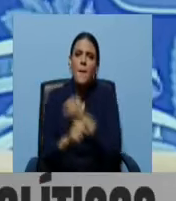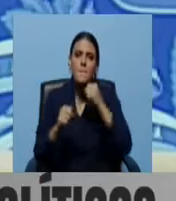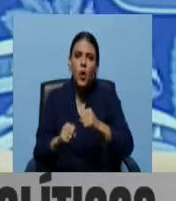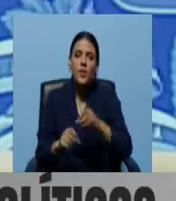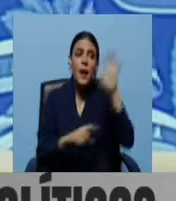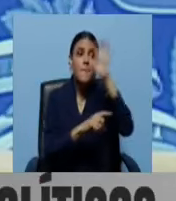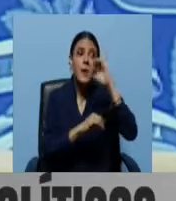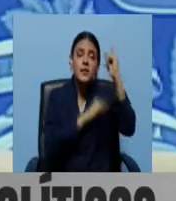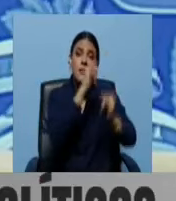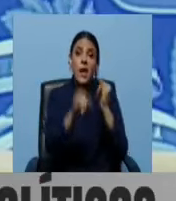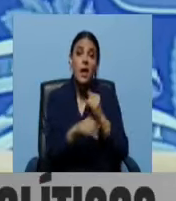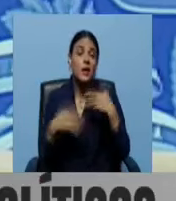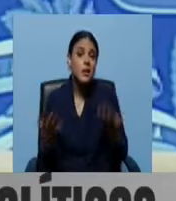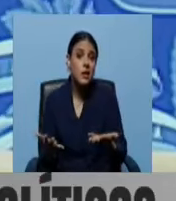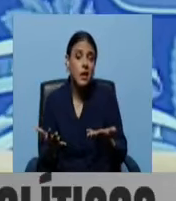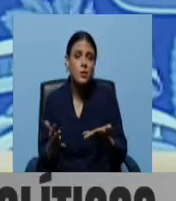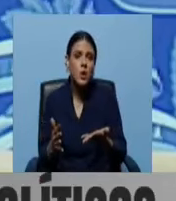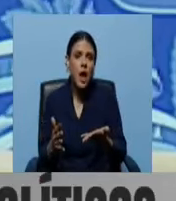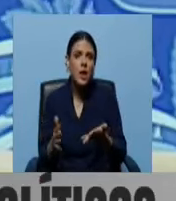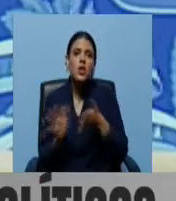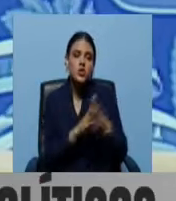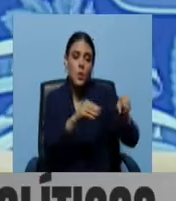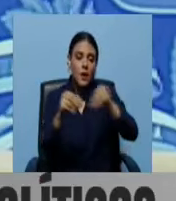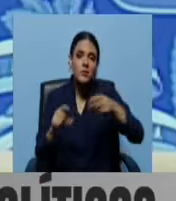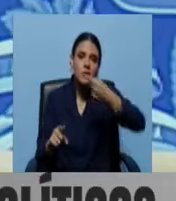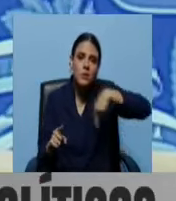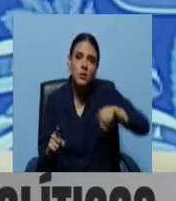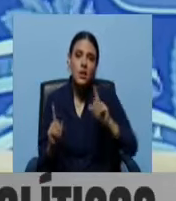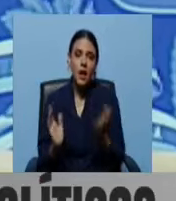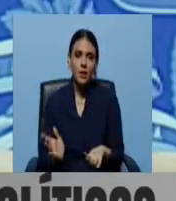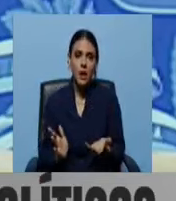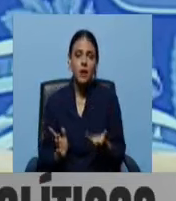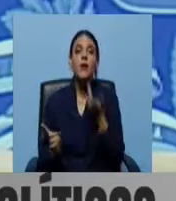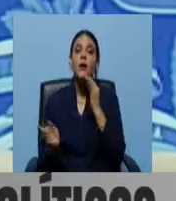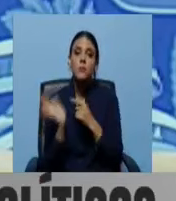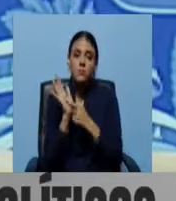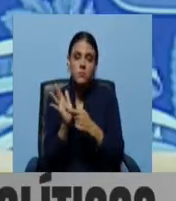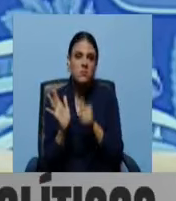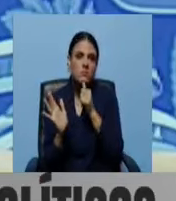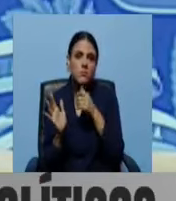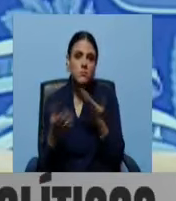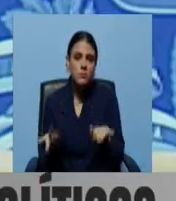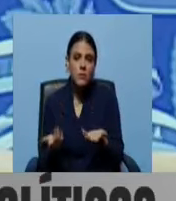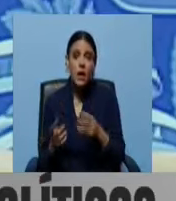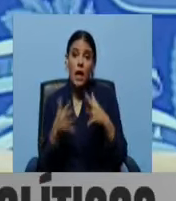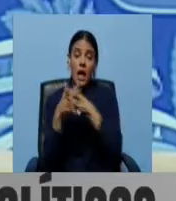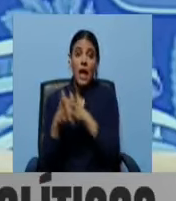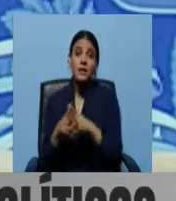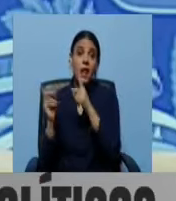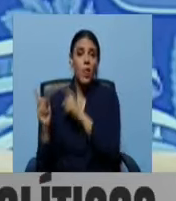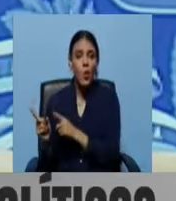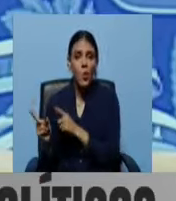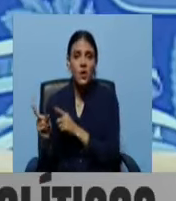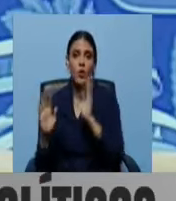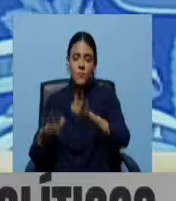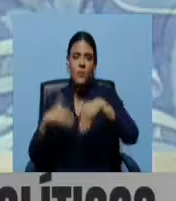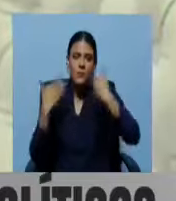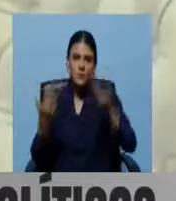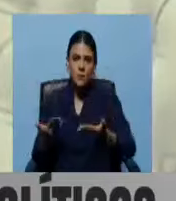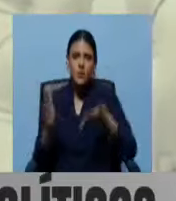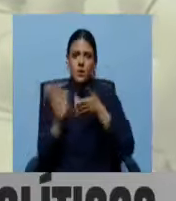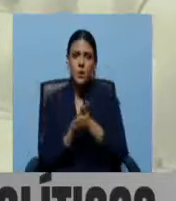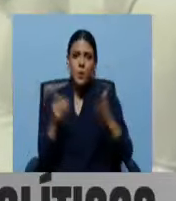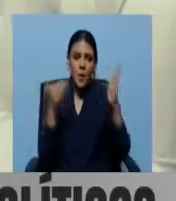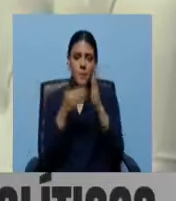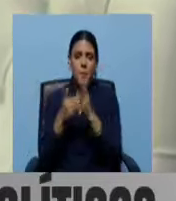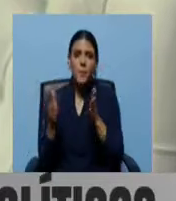países extranjeros sobre el territorio. Un ejemplo característico, Estados Unidos de América. Después de los